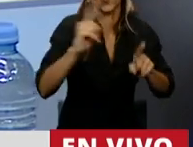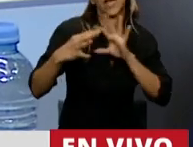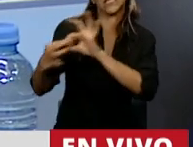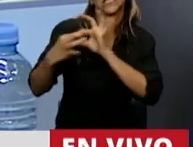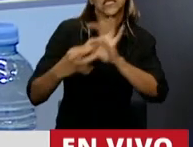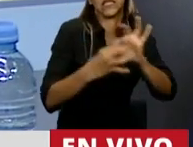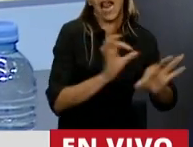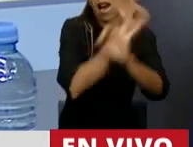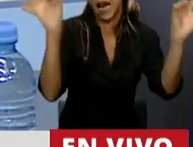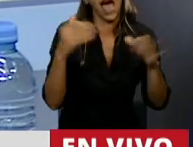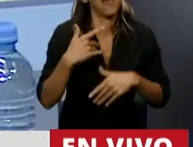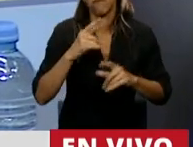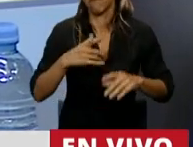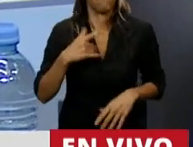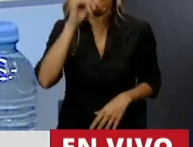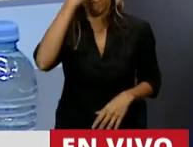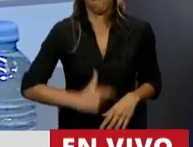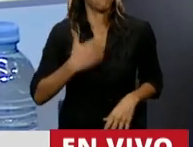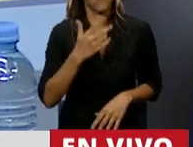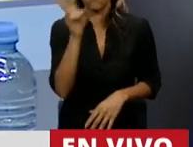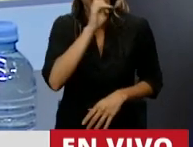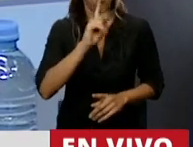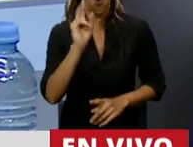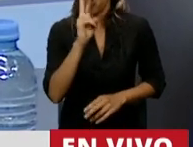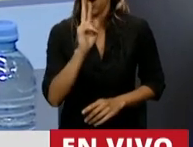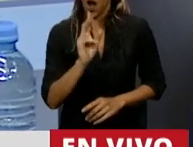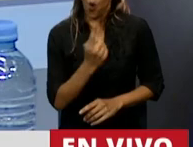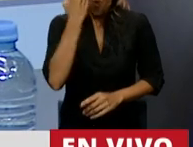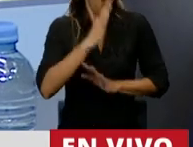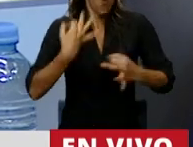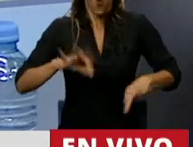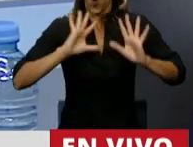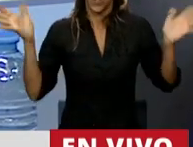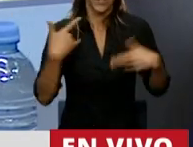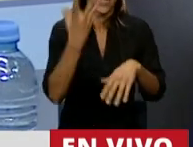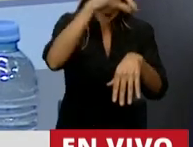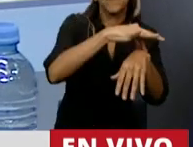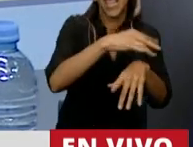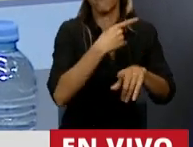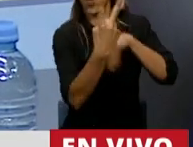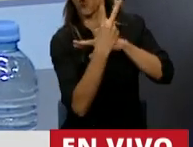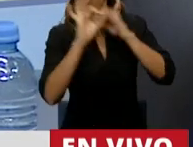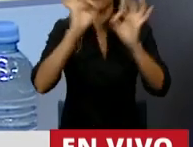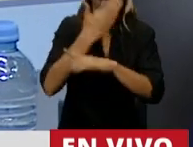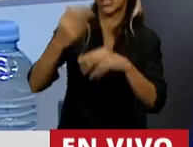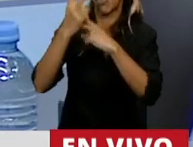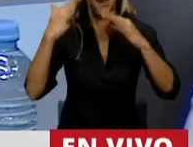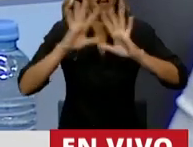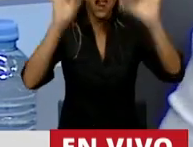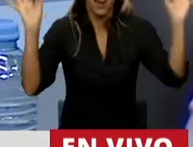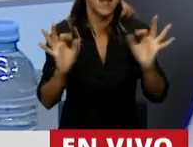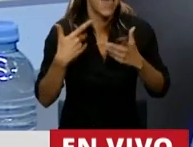La autonomía de las mujeres debe ser ajena al paternalismo médico, y me permito agregar, al paternalismo del Estado y de la religión.